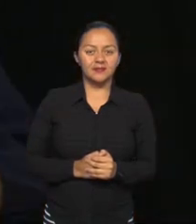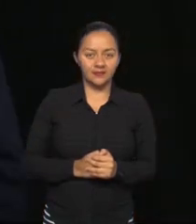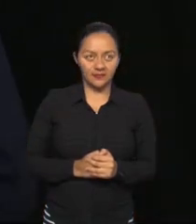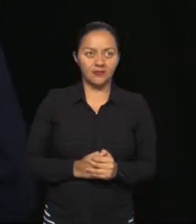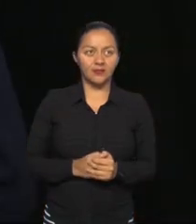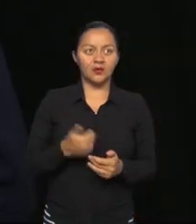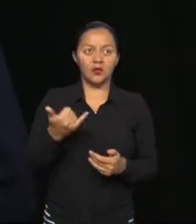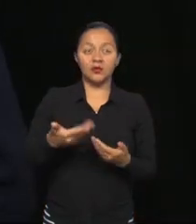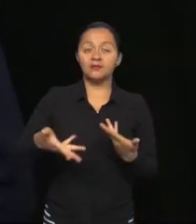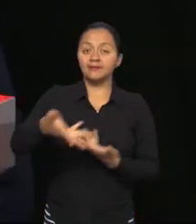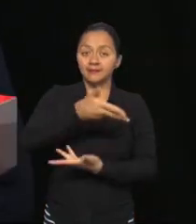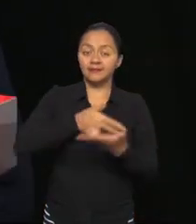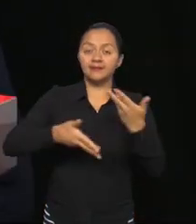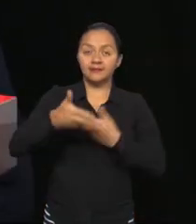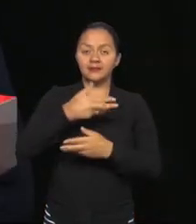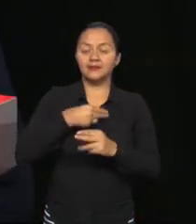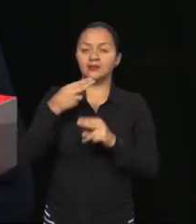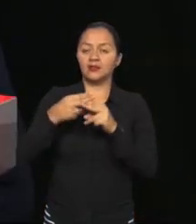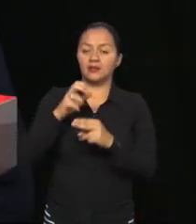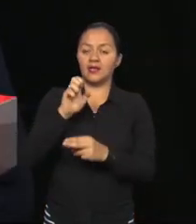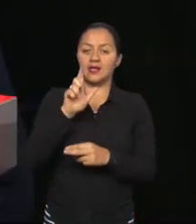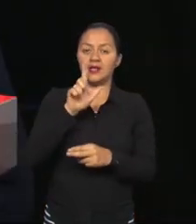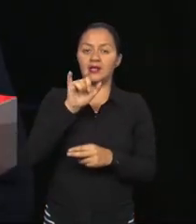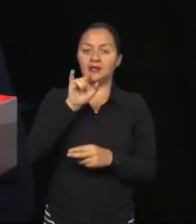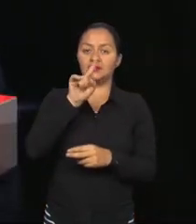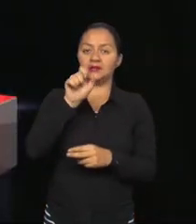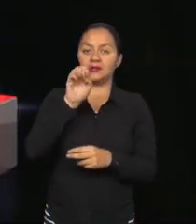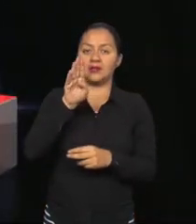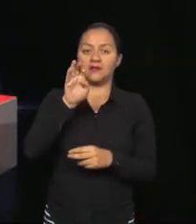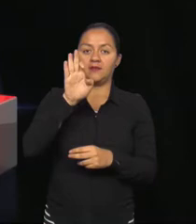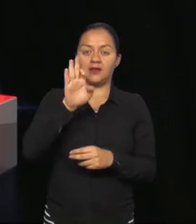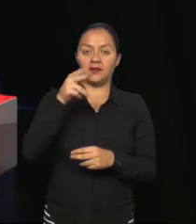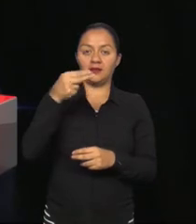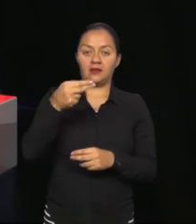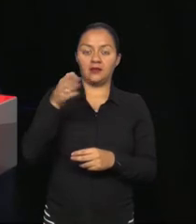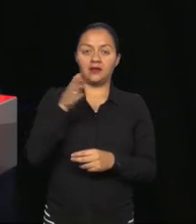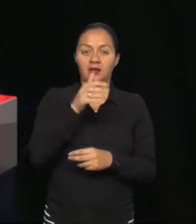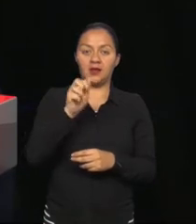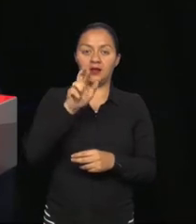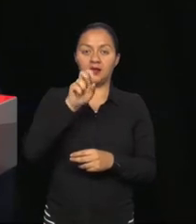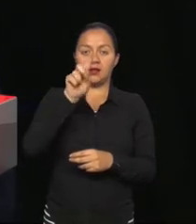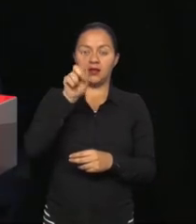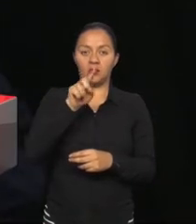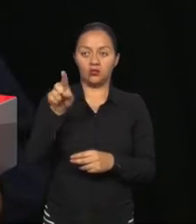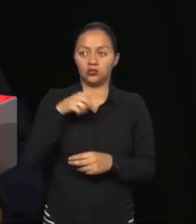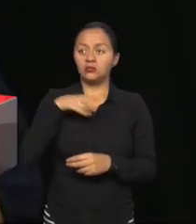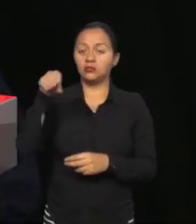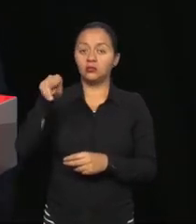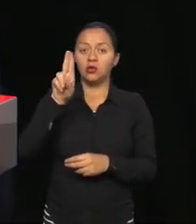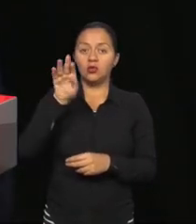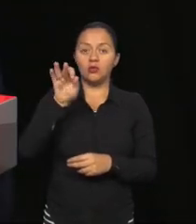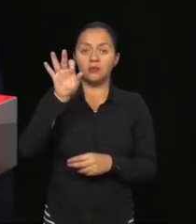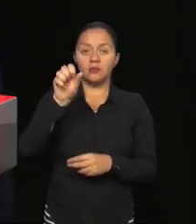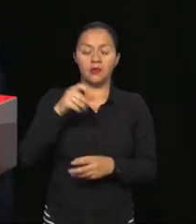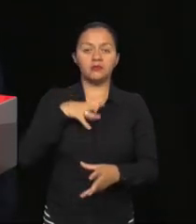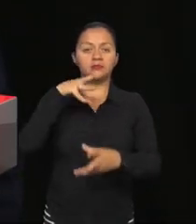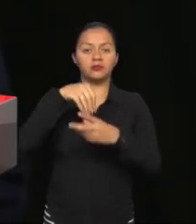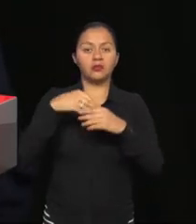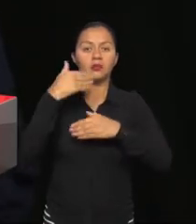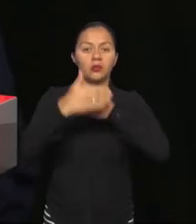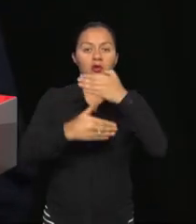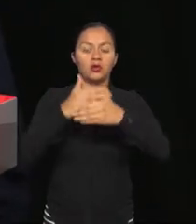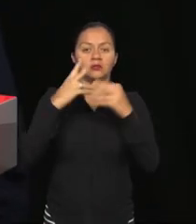Y compartimos en este día con Elizabeth Arauz, ella es consultora del Fondo de Naciones Unidas para la Población UNFPA, quien está ahorita en un proceso